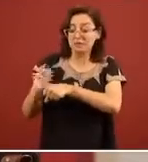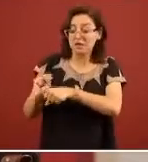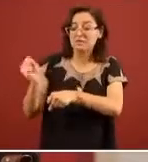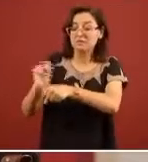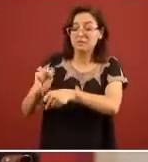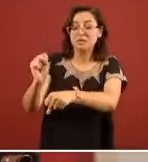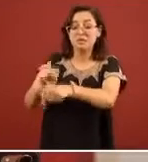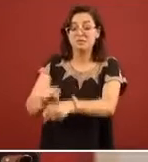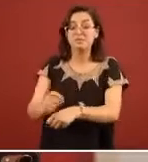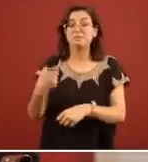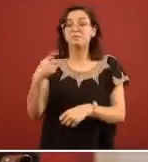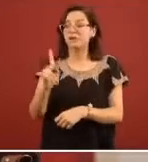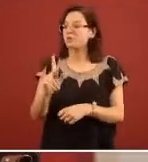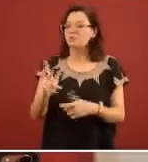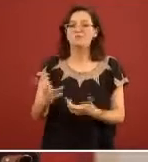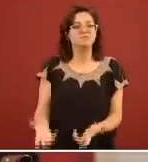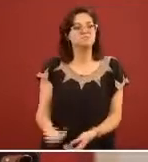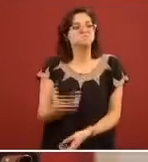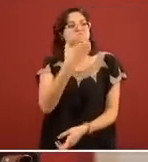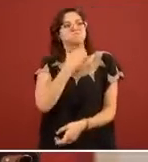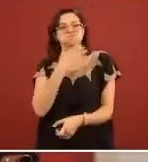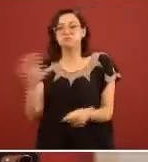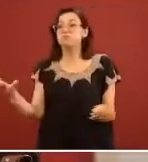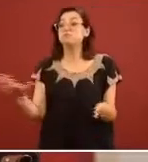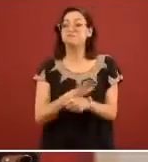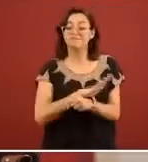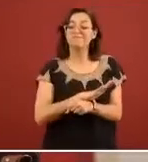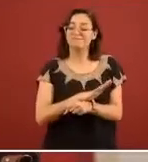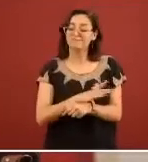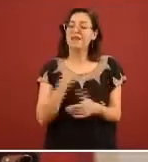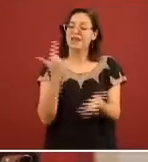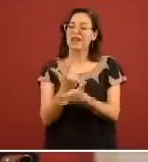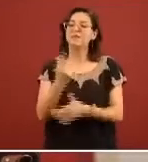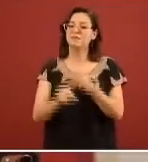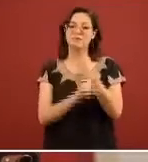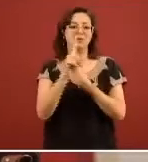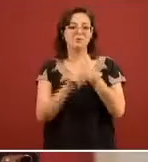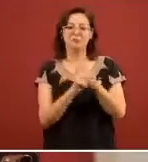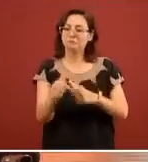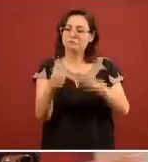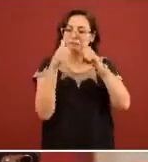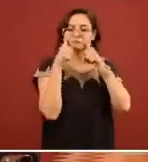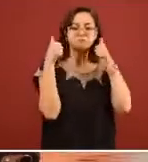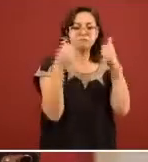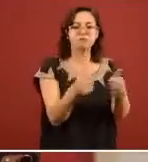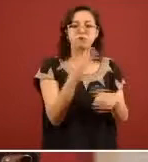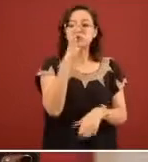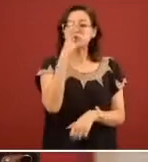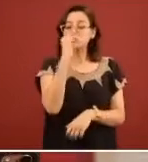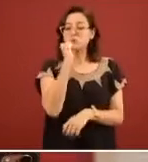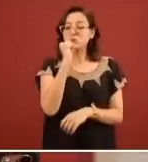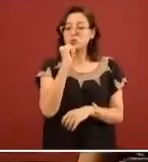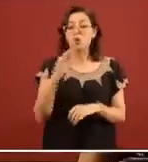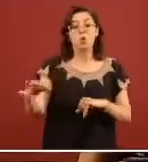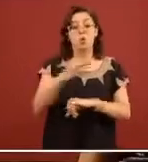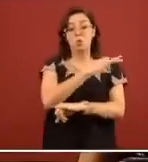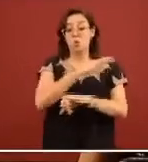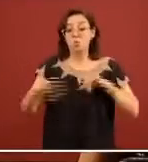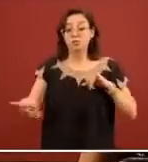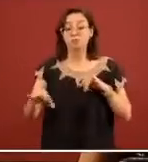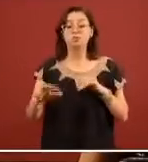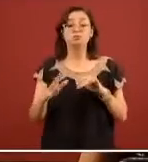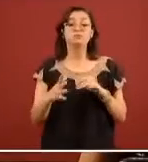entonces estemos en graves y grandes problemas para atender a las personas. Y retomo para finalizar, porque nos queda un